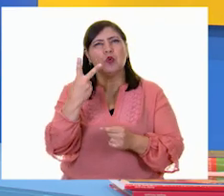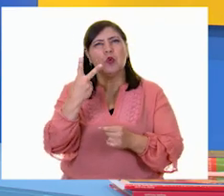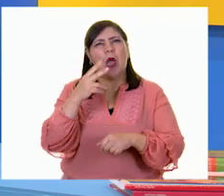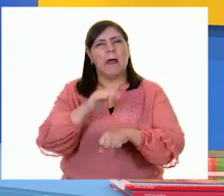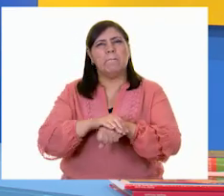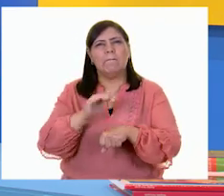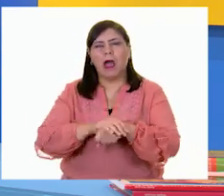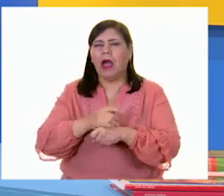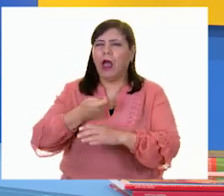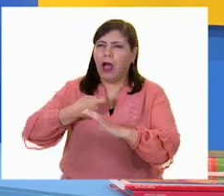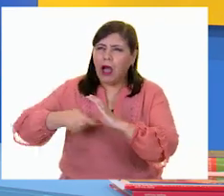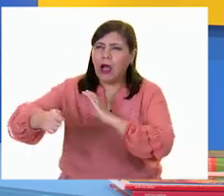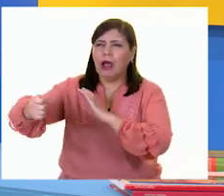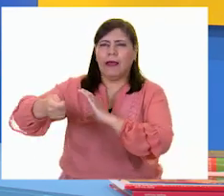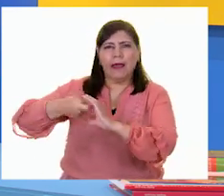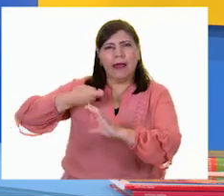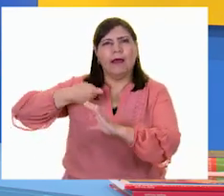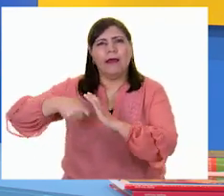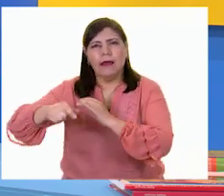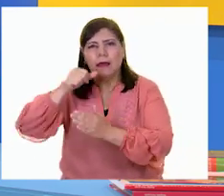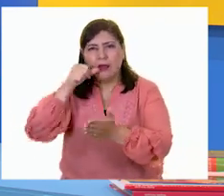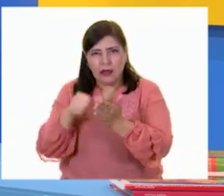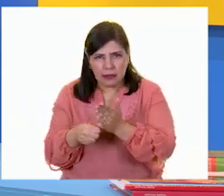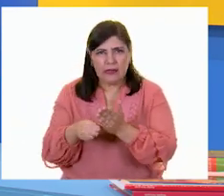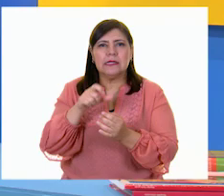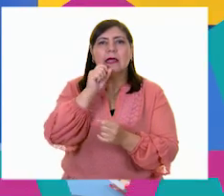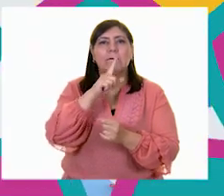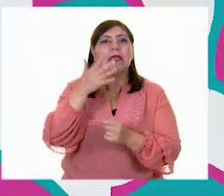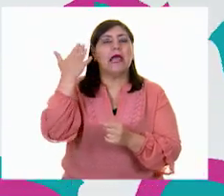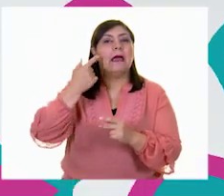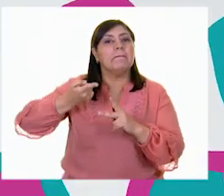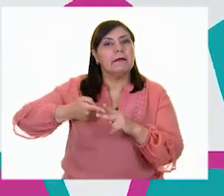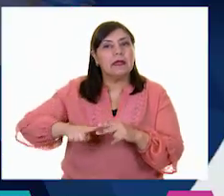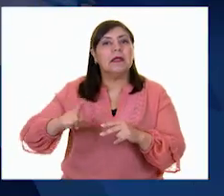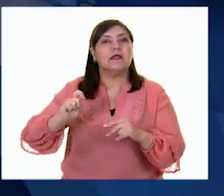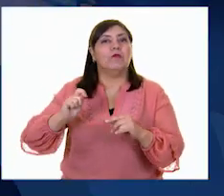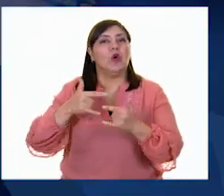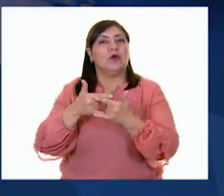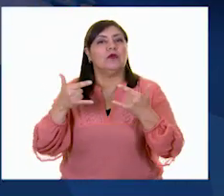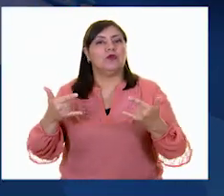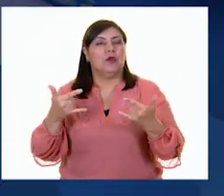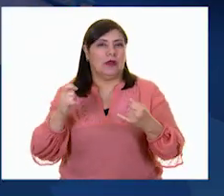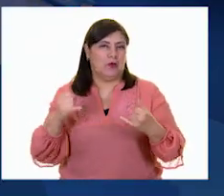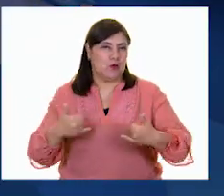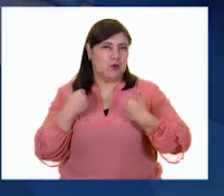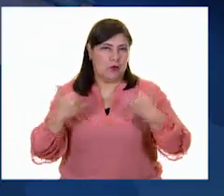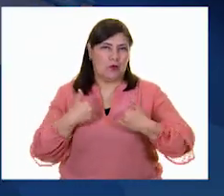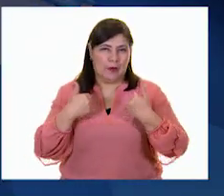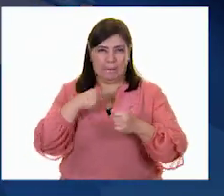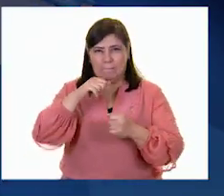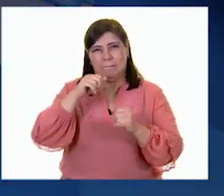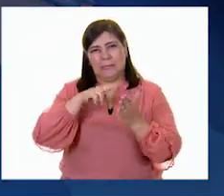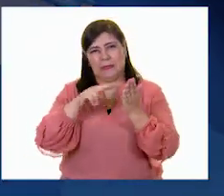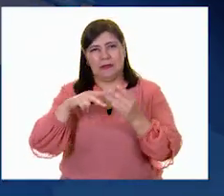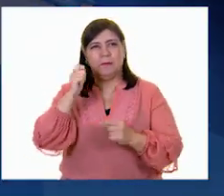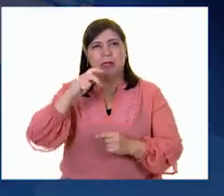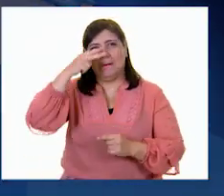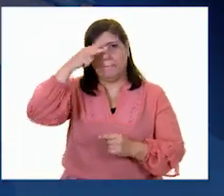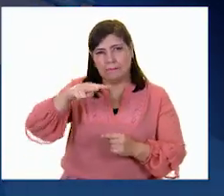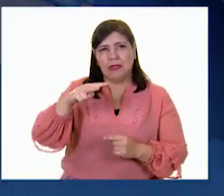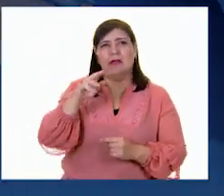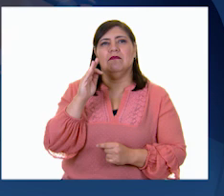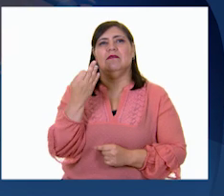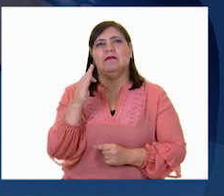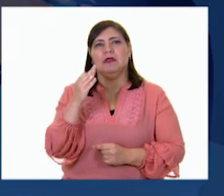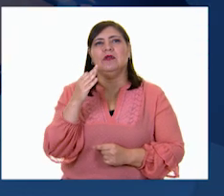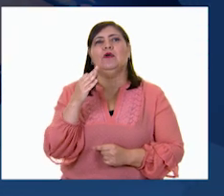y sobre parte de la historia temprana del pintor. Bien, voy a leer. México, febrero 8